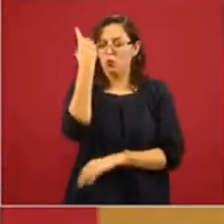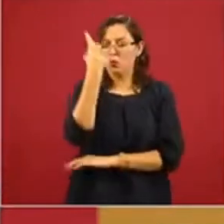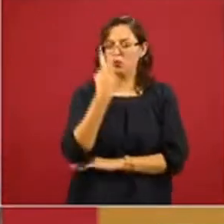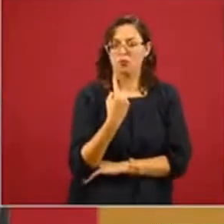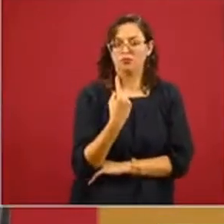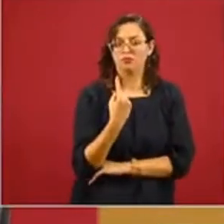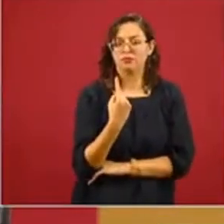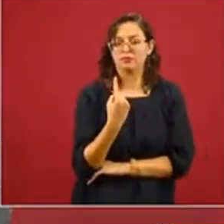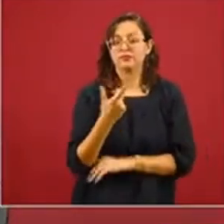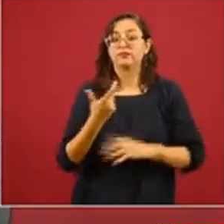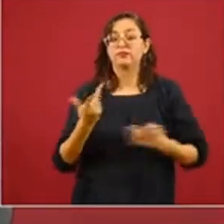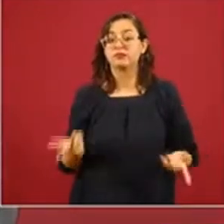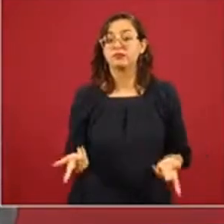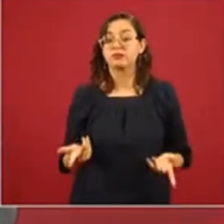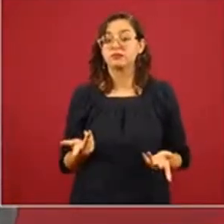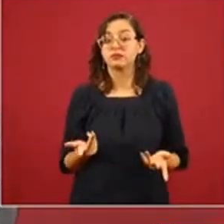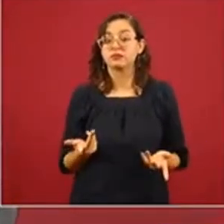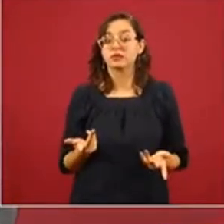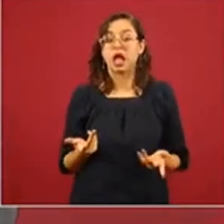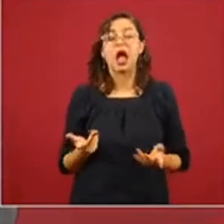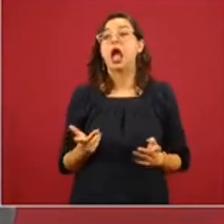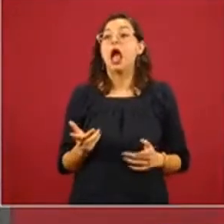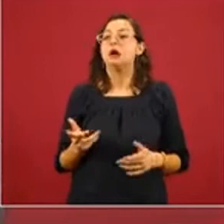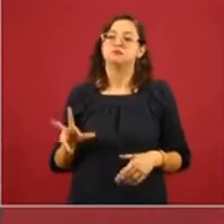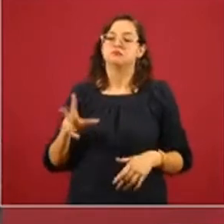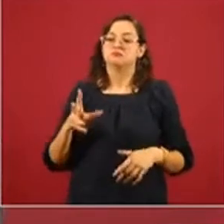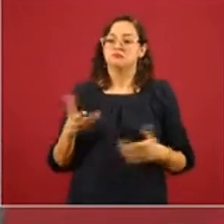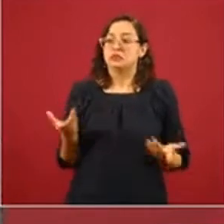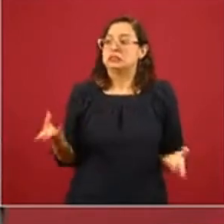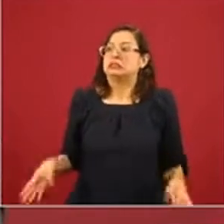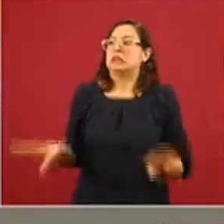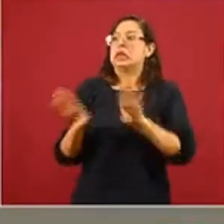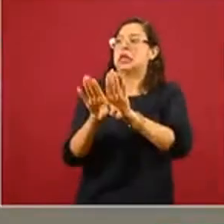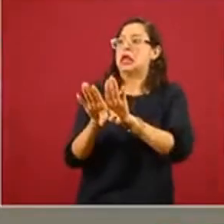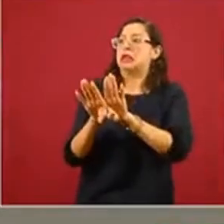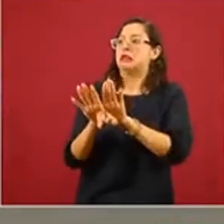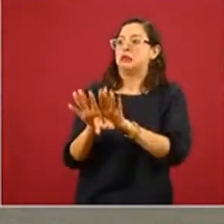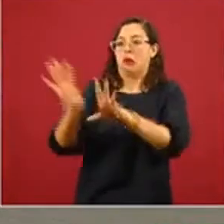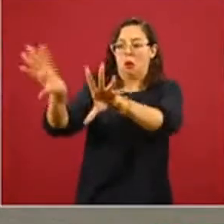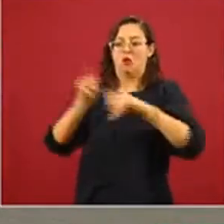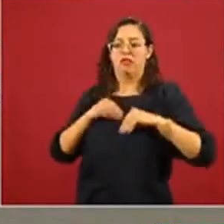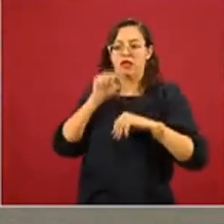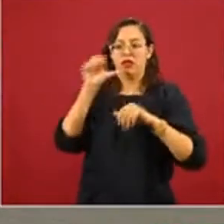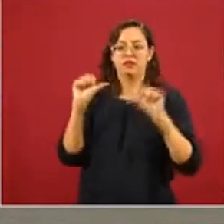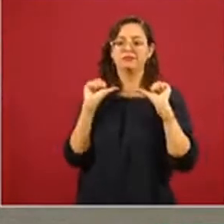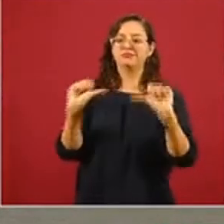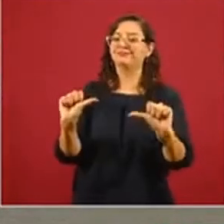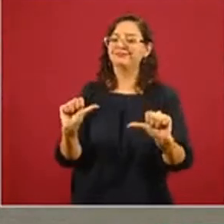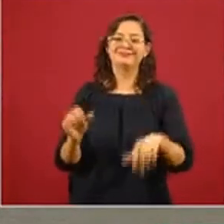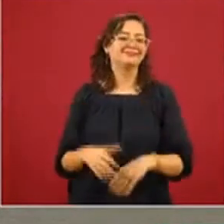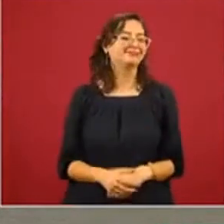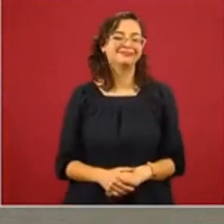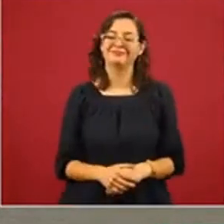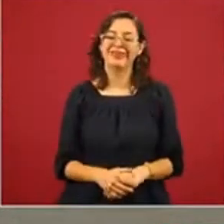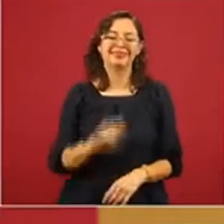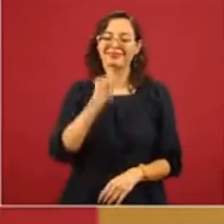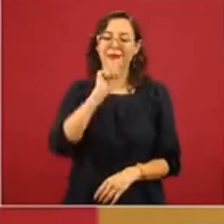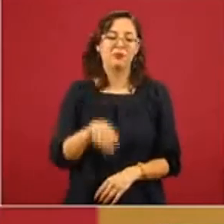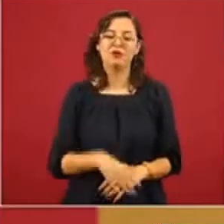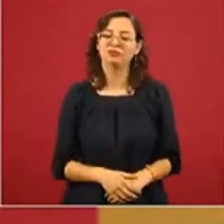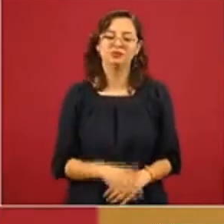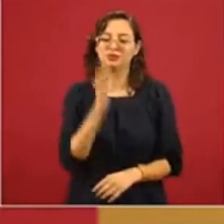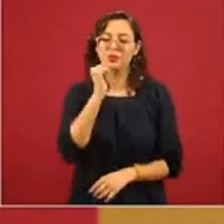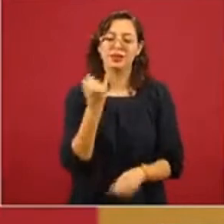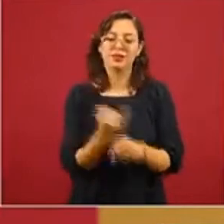¿Eso quiere decir que podíamos evitar que lleguen? No, tampoco. Aquí dijimos, garantizamos que va a llegar el